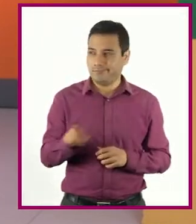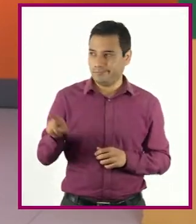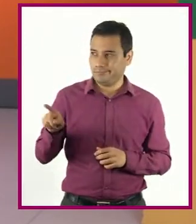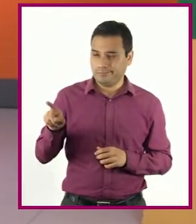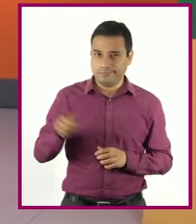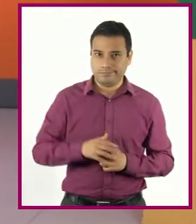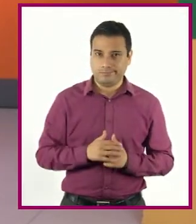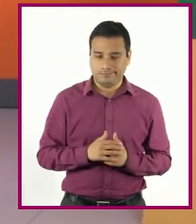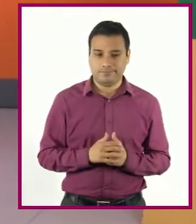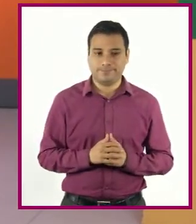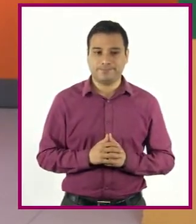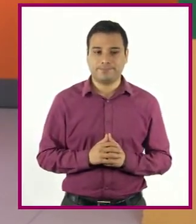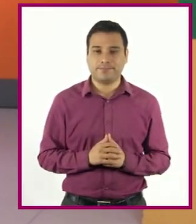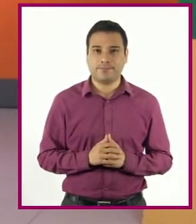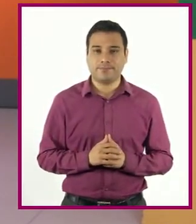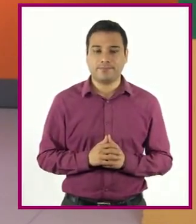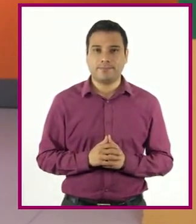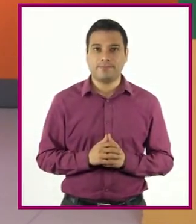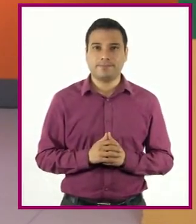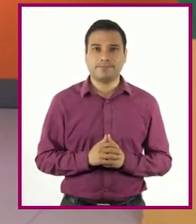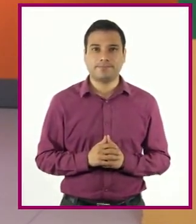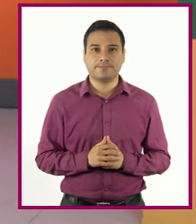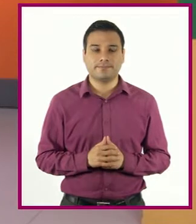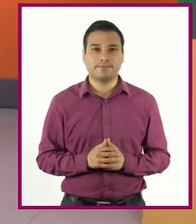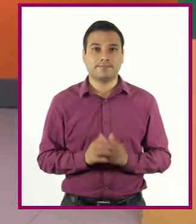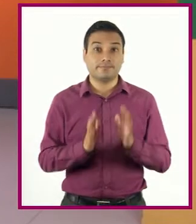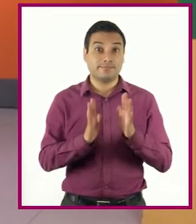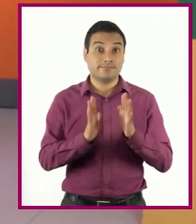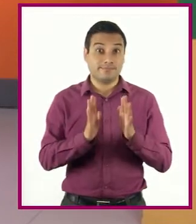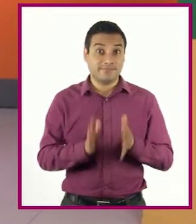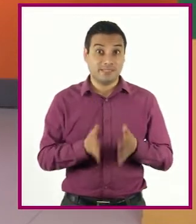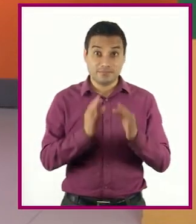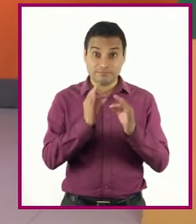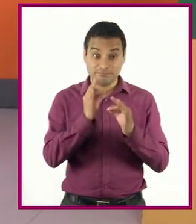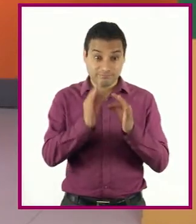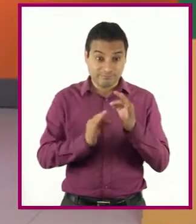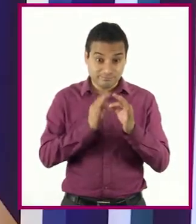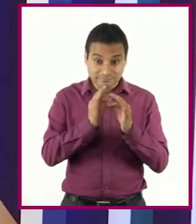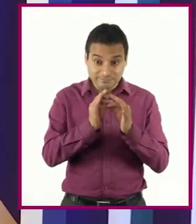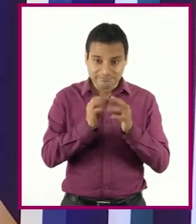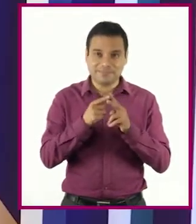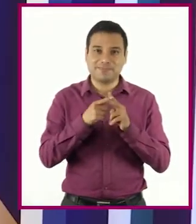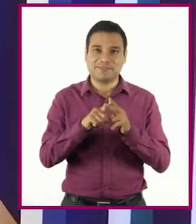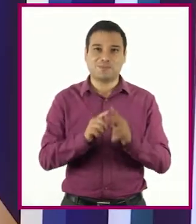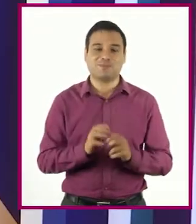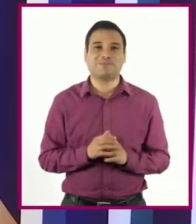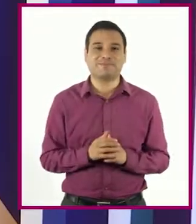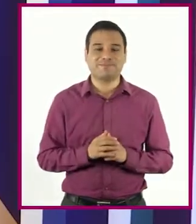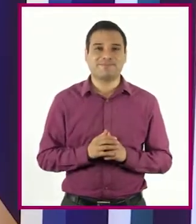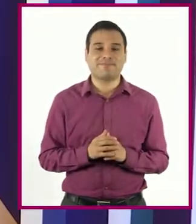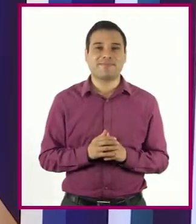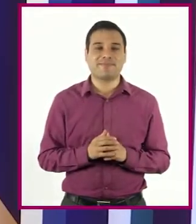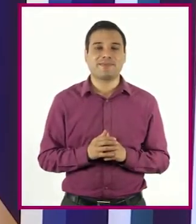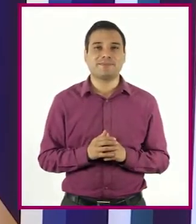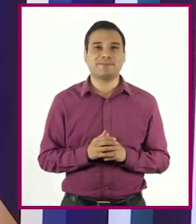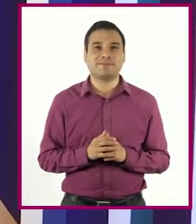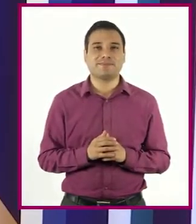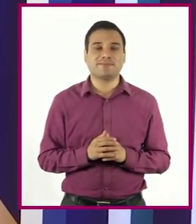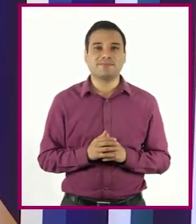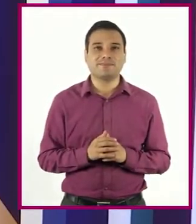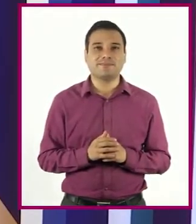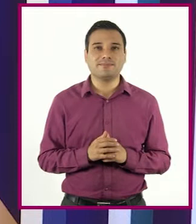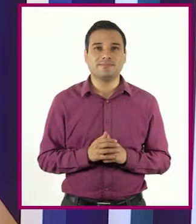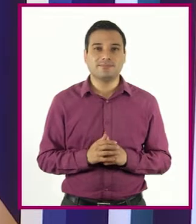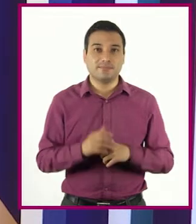Ledger, punzón y regleta. Y si ya se cuenta con lo requerido, comencemos. Una de las propiedades de